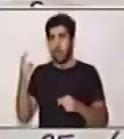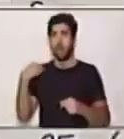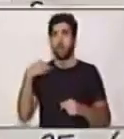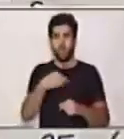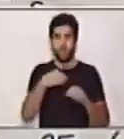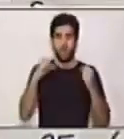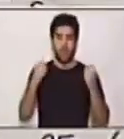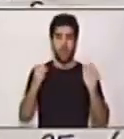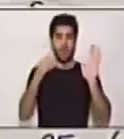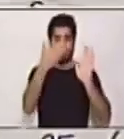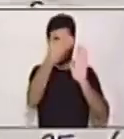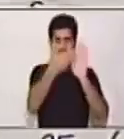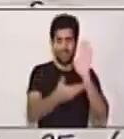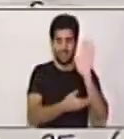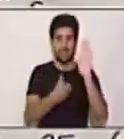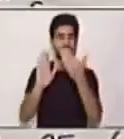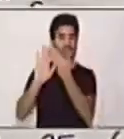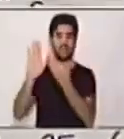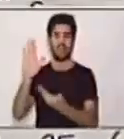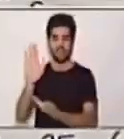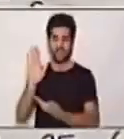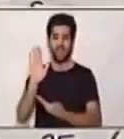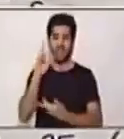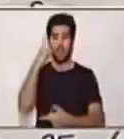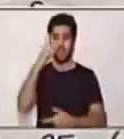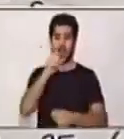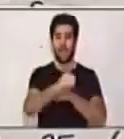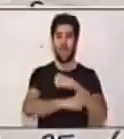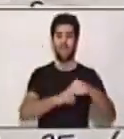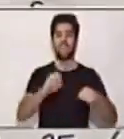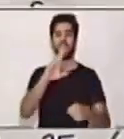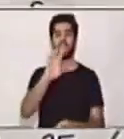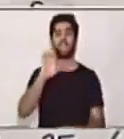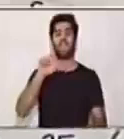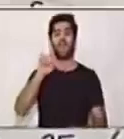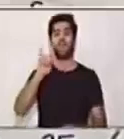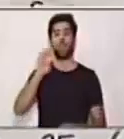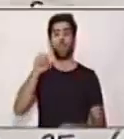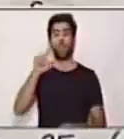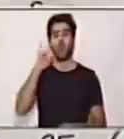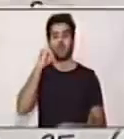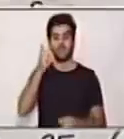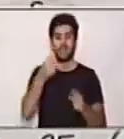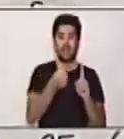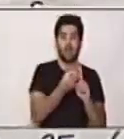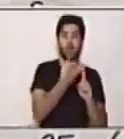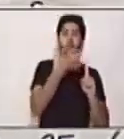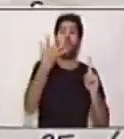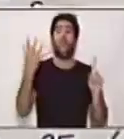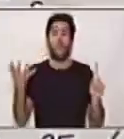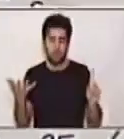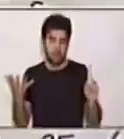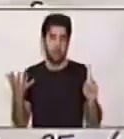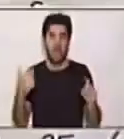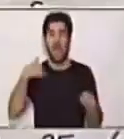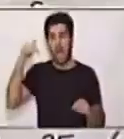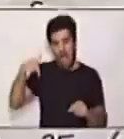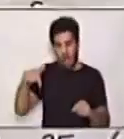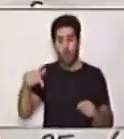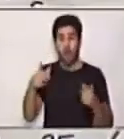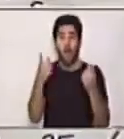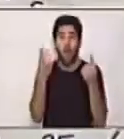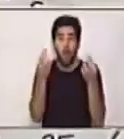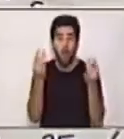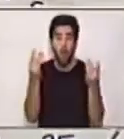construir nuestra tabla de frecuencias. Vamos entonces ahora a contar cuántos